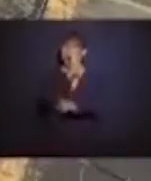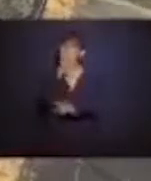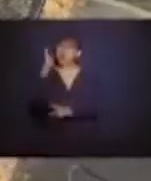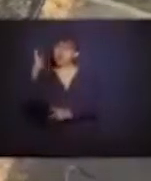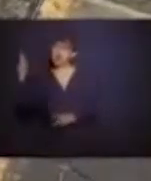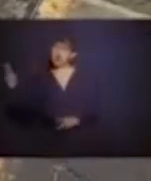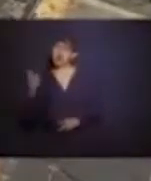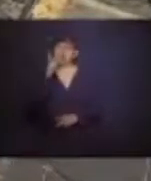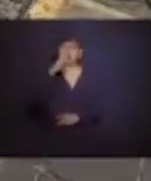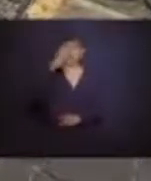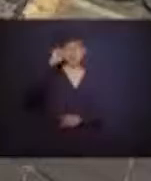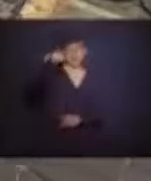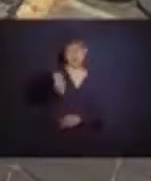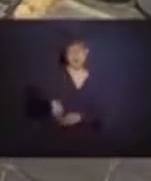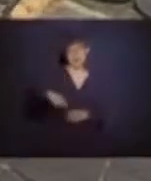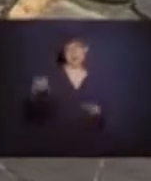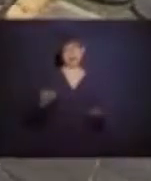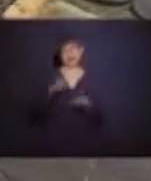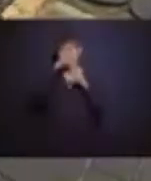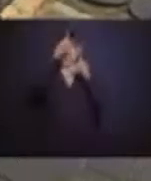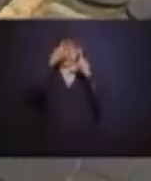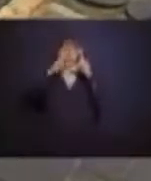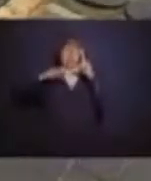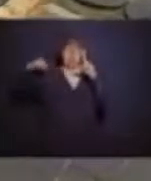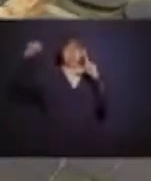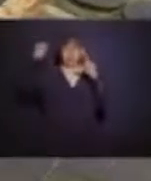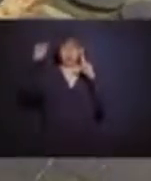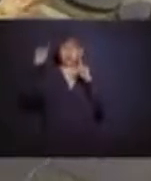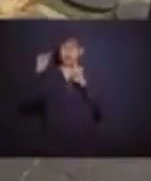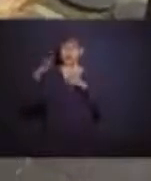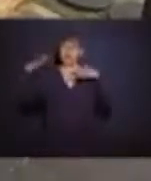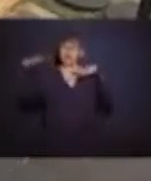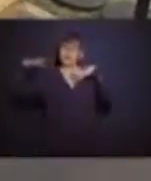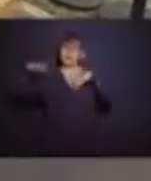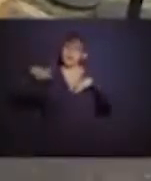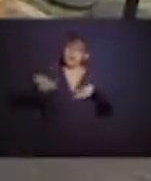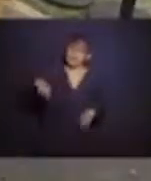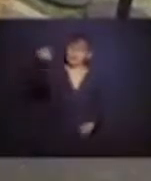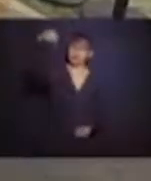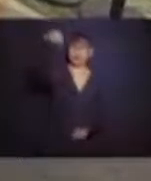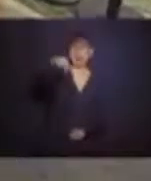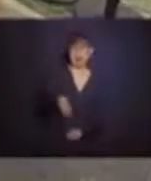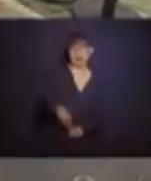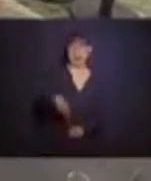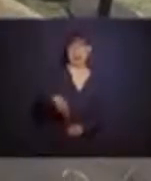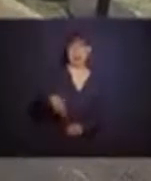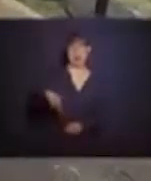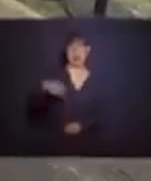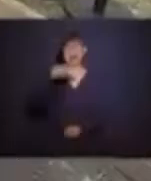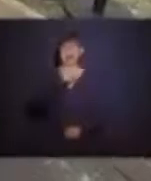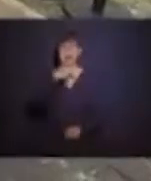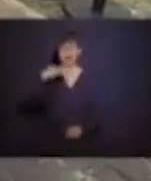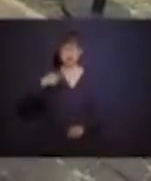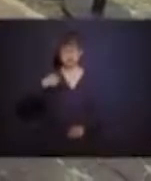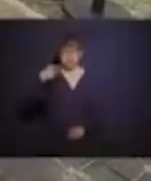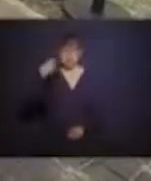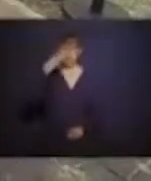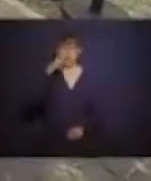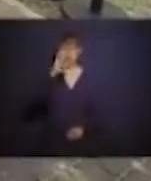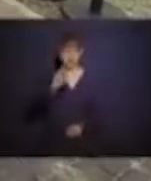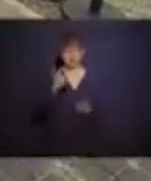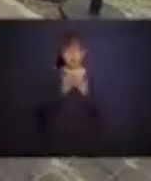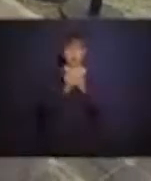no pueden permanecer omisos enfatizando que en el pri no tiene cabida ni la corrupción ni la impunidad así mismo pidió a los priístas